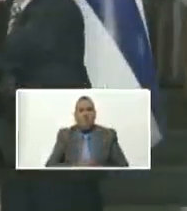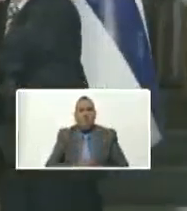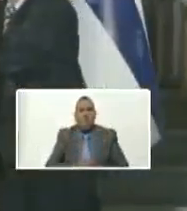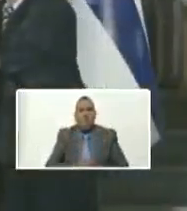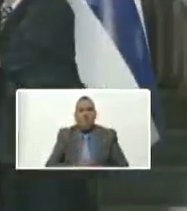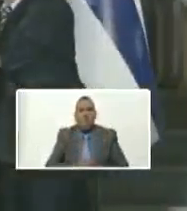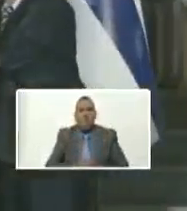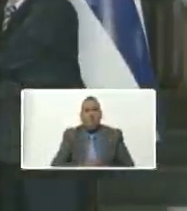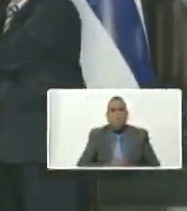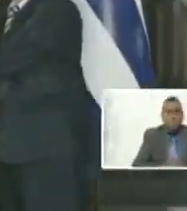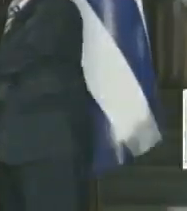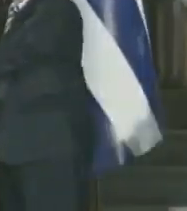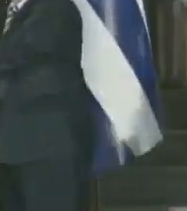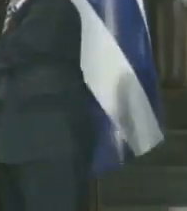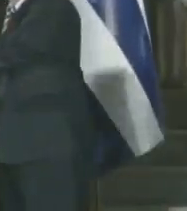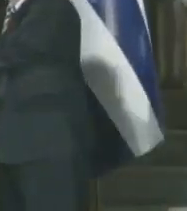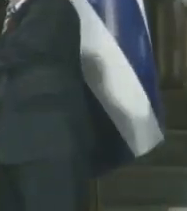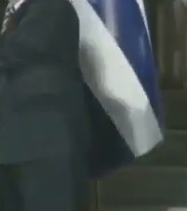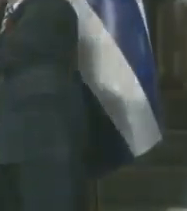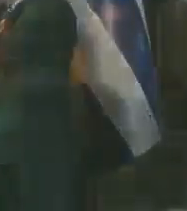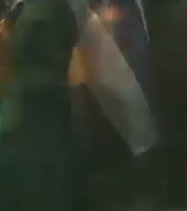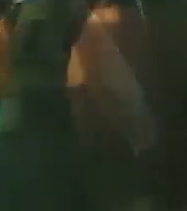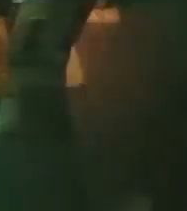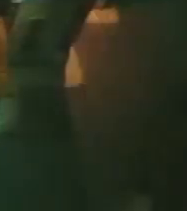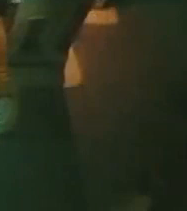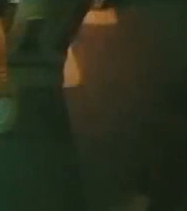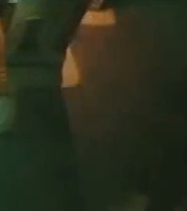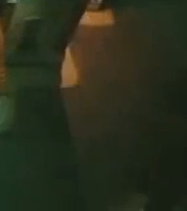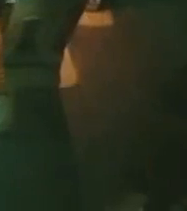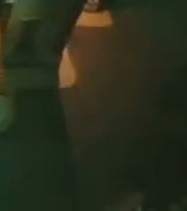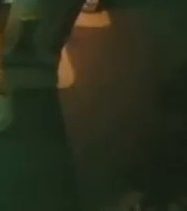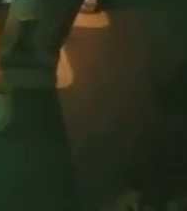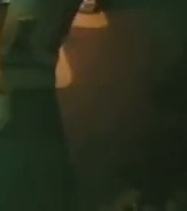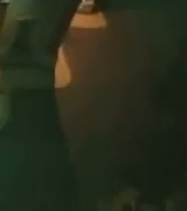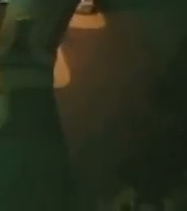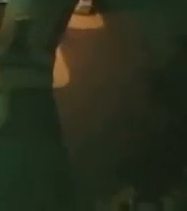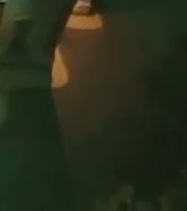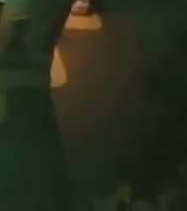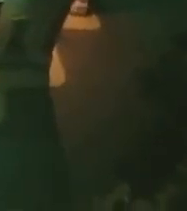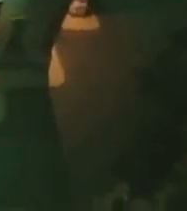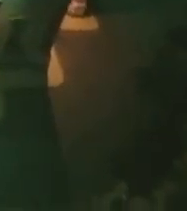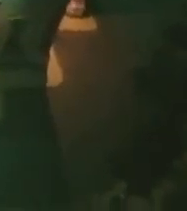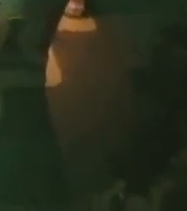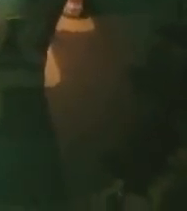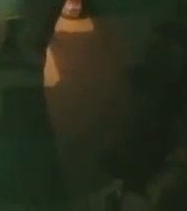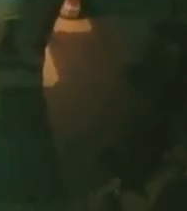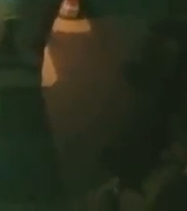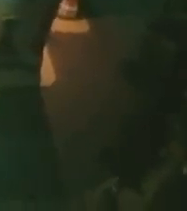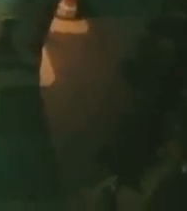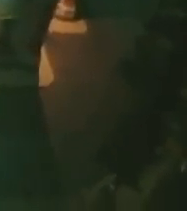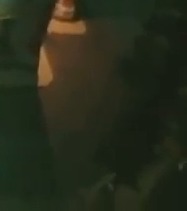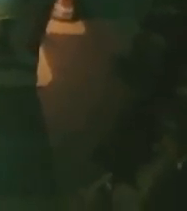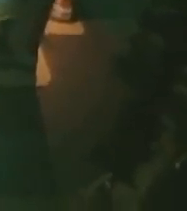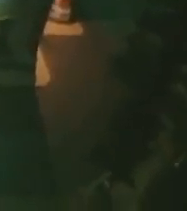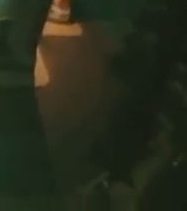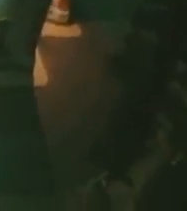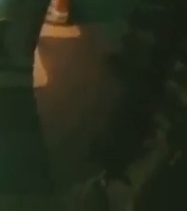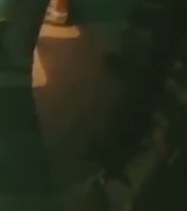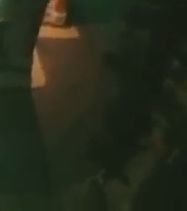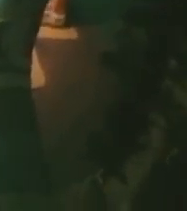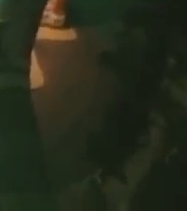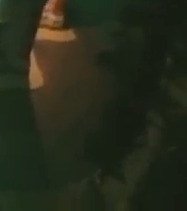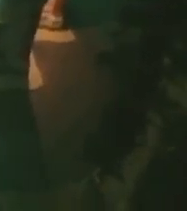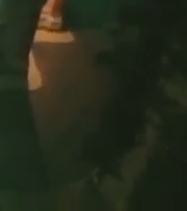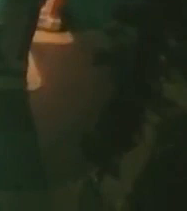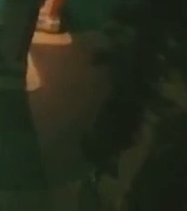Cuba y Venezuela están más unidos que nunca en la cooperación bilateral entre ambas naciones. Así culmina esta reunión